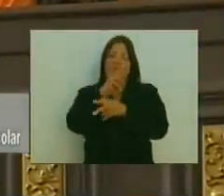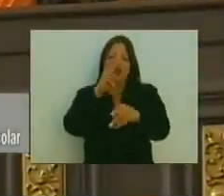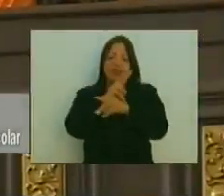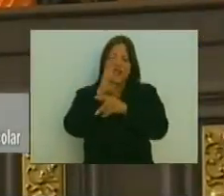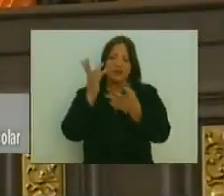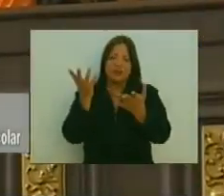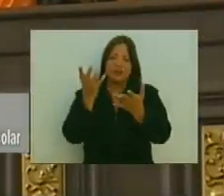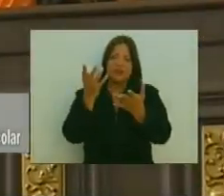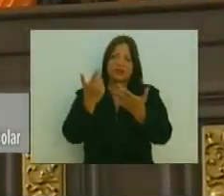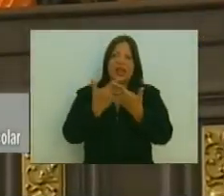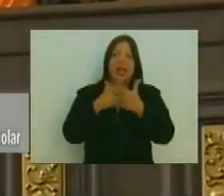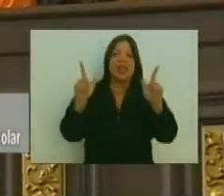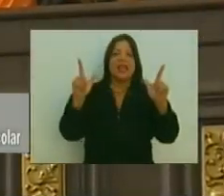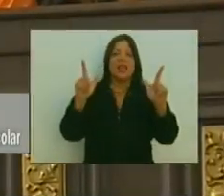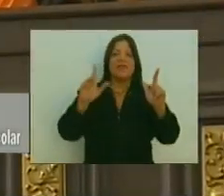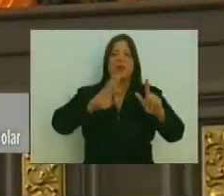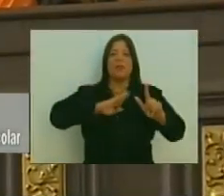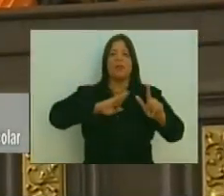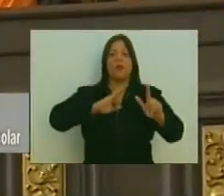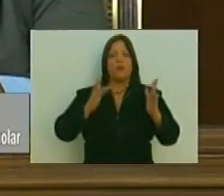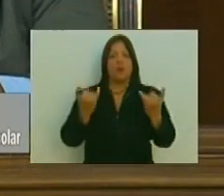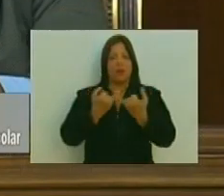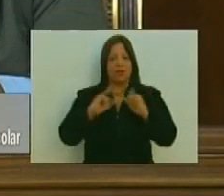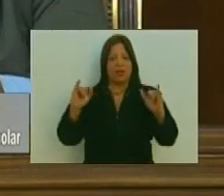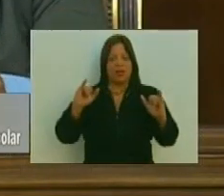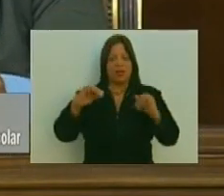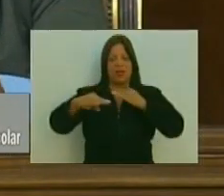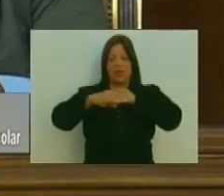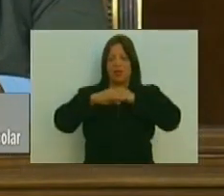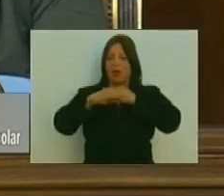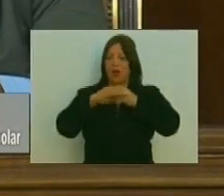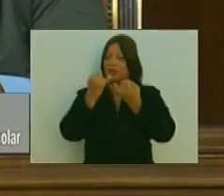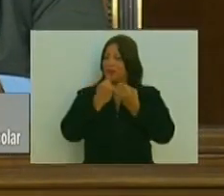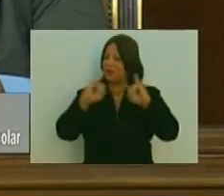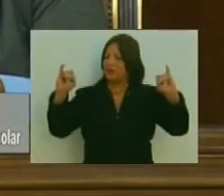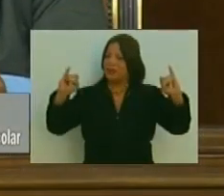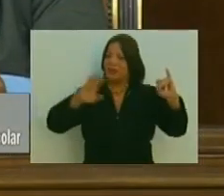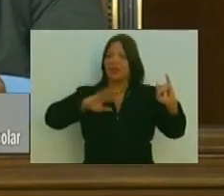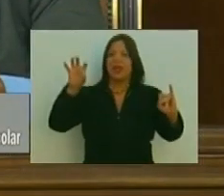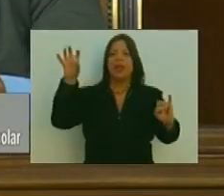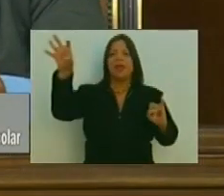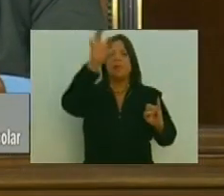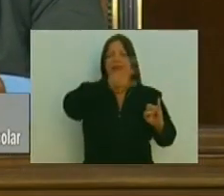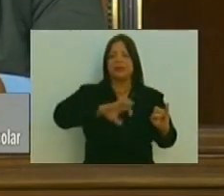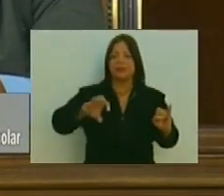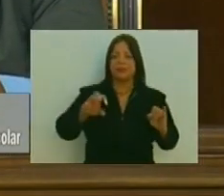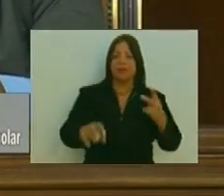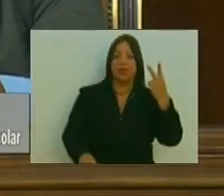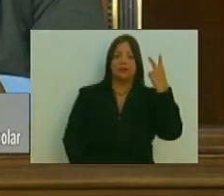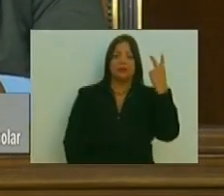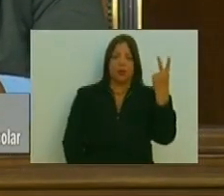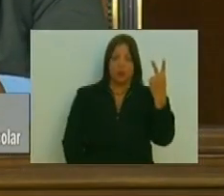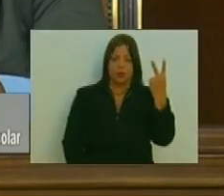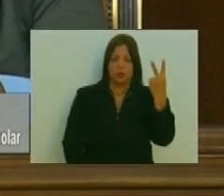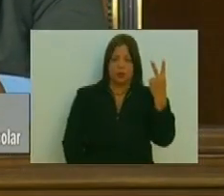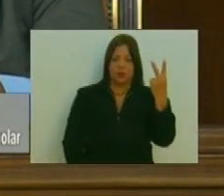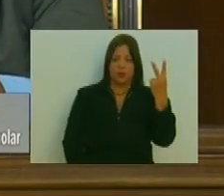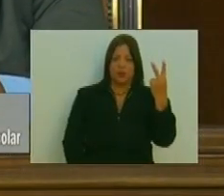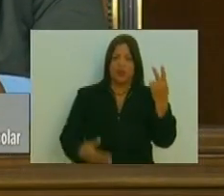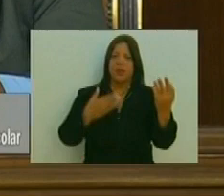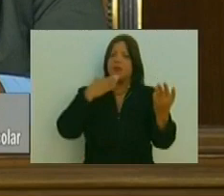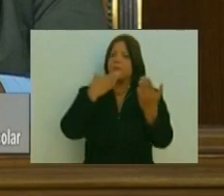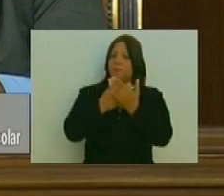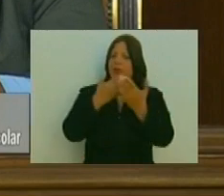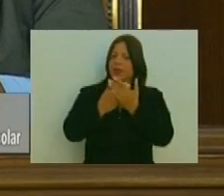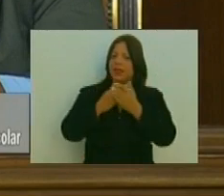ellos la libre autodeterminación y la igualdad soberana de los Estados. Segundo, exigir